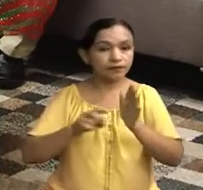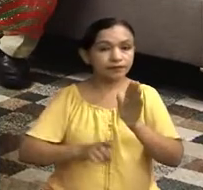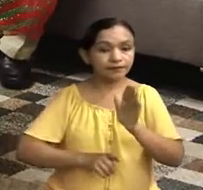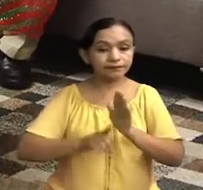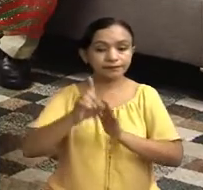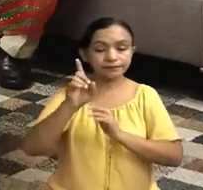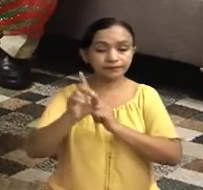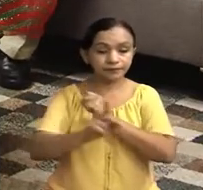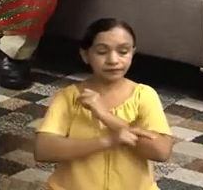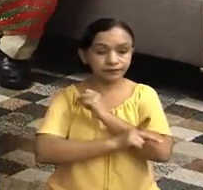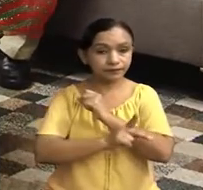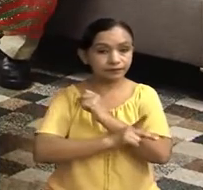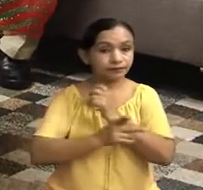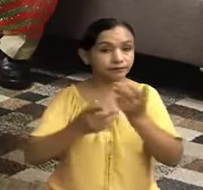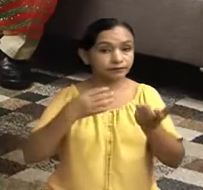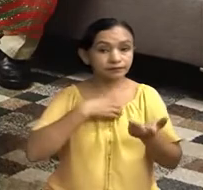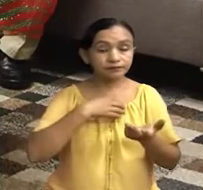nación.